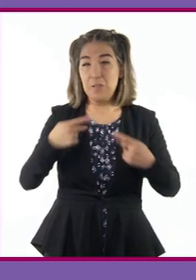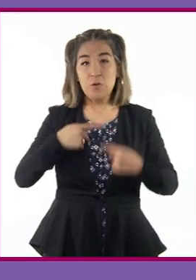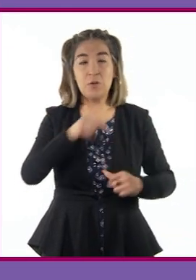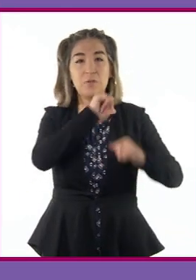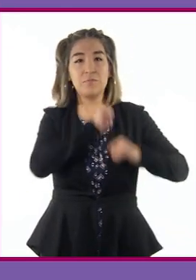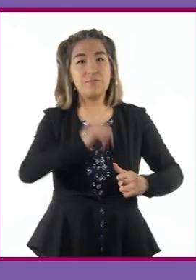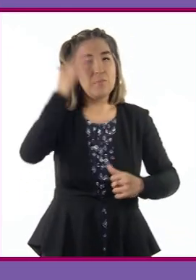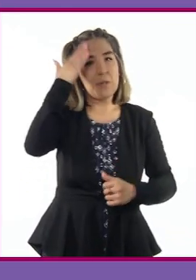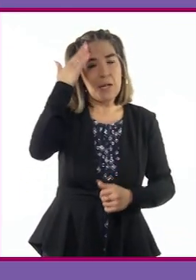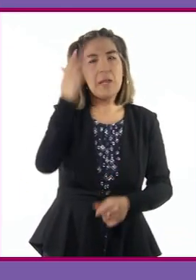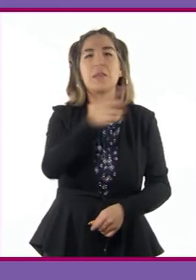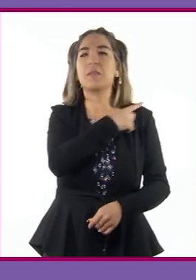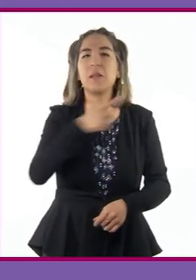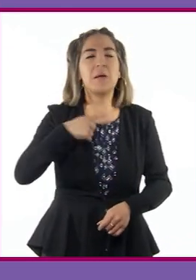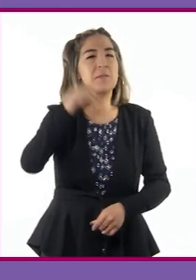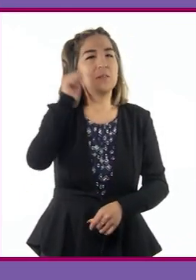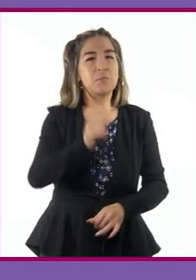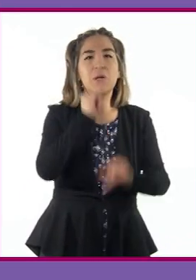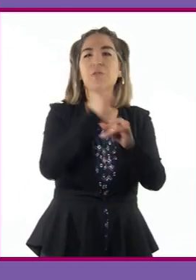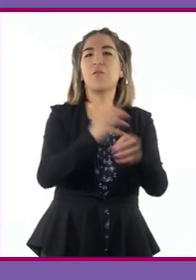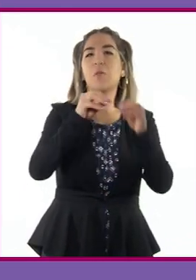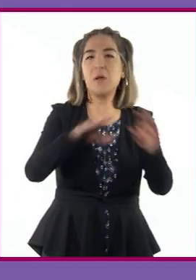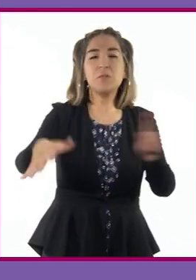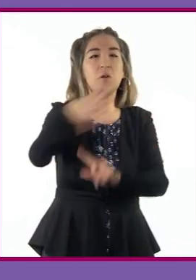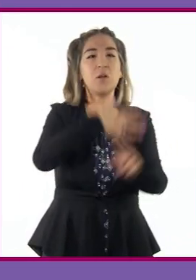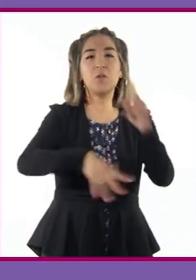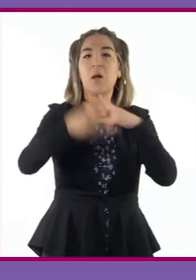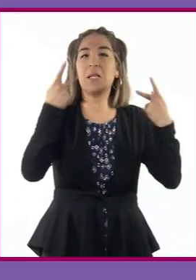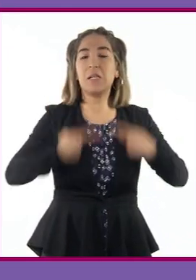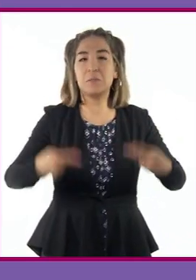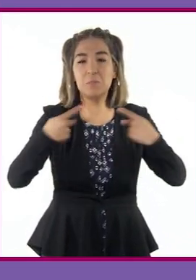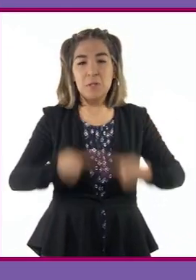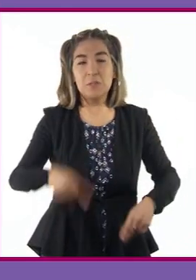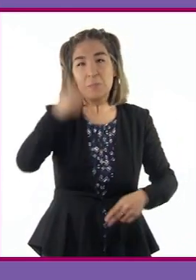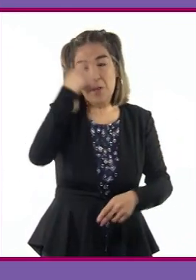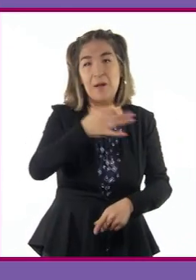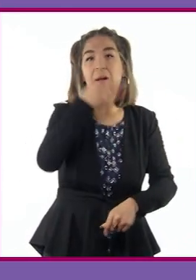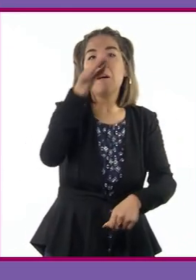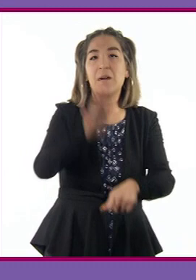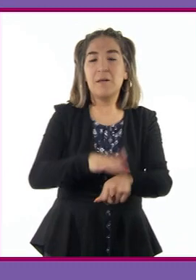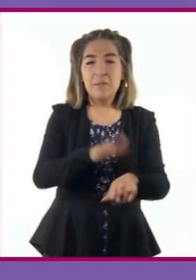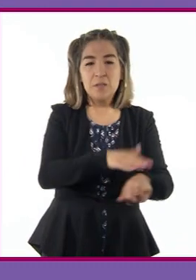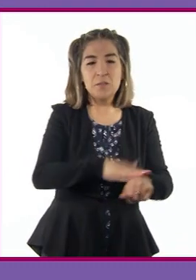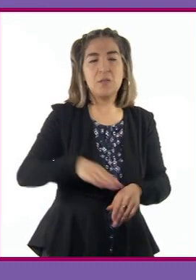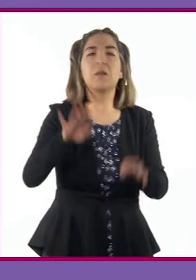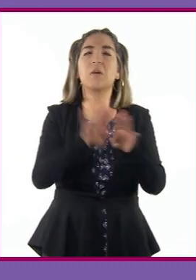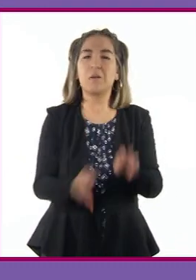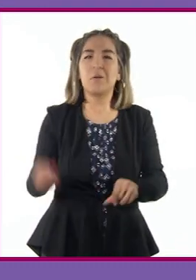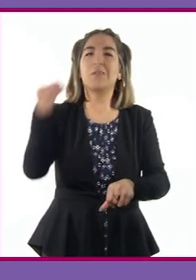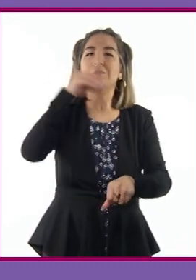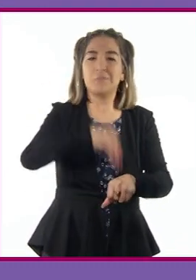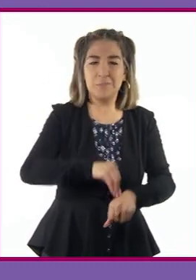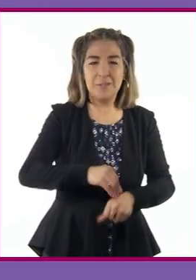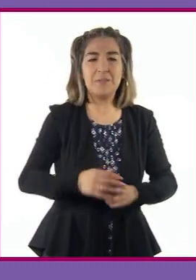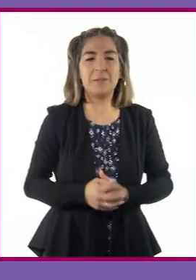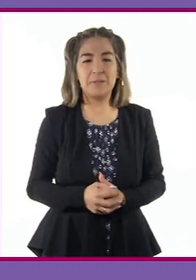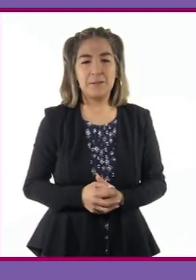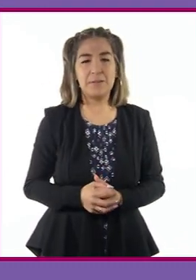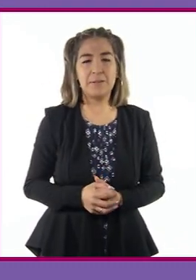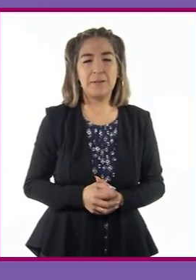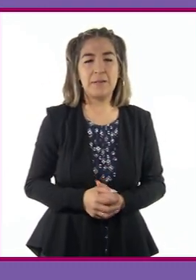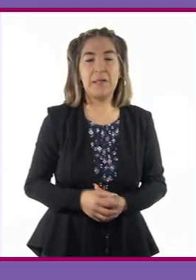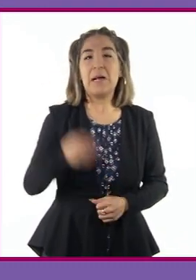la ciudadanía sobre las acciones y los recursos que le fueron asignados. Y a su vez,